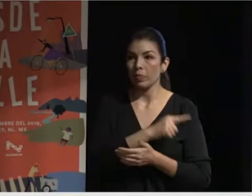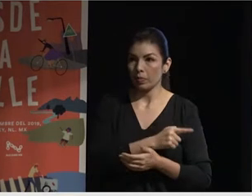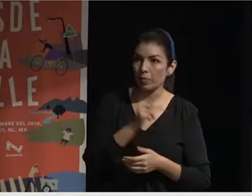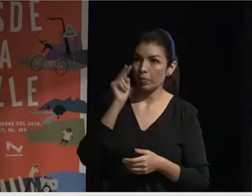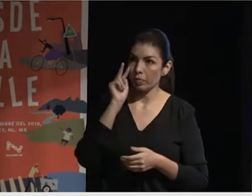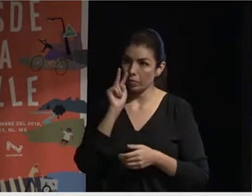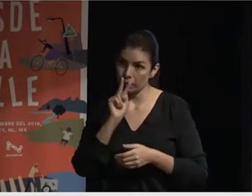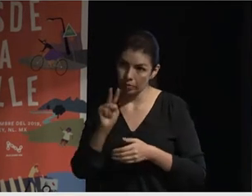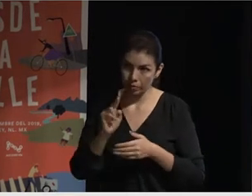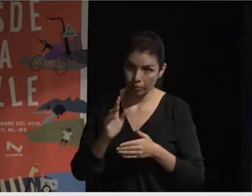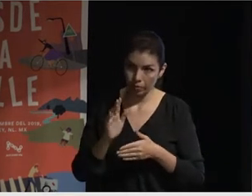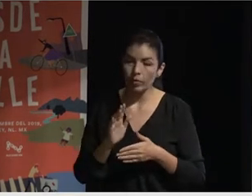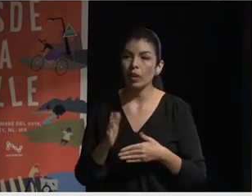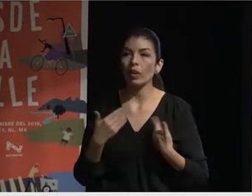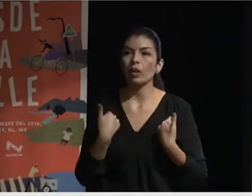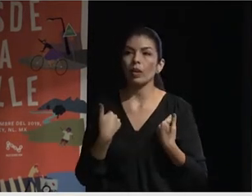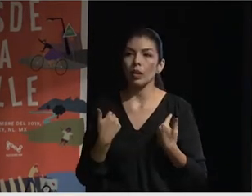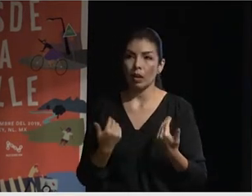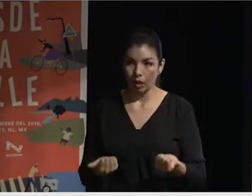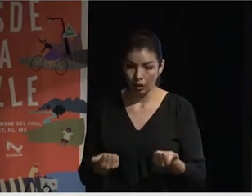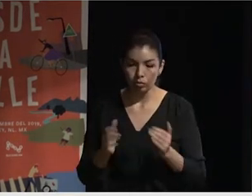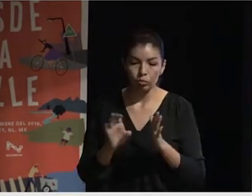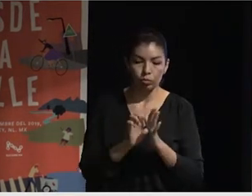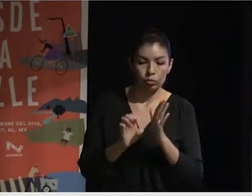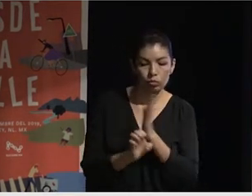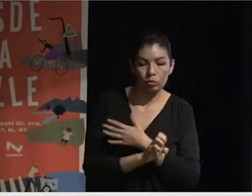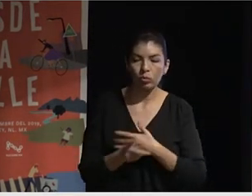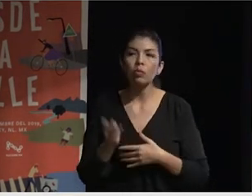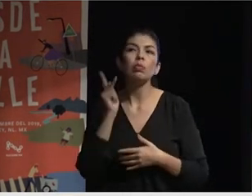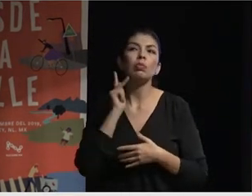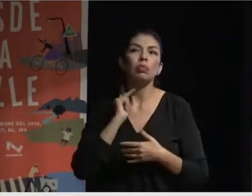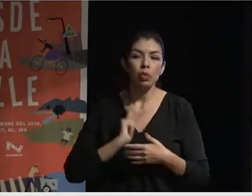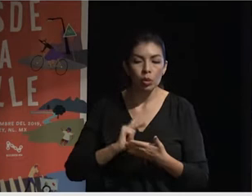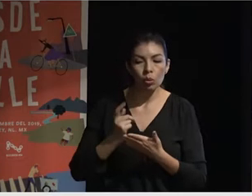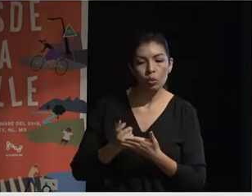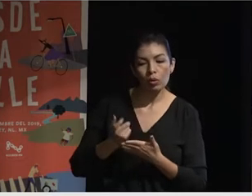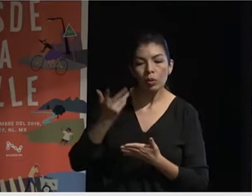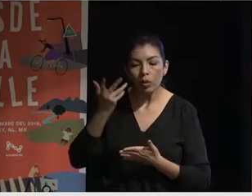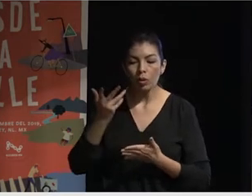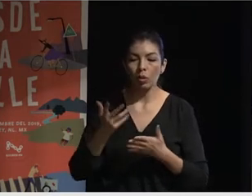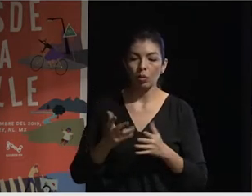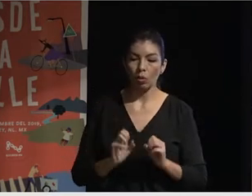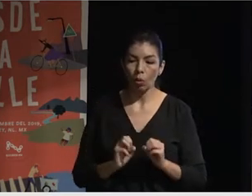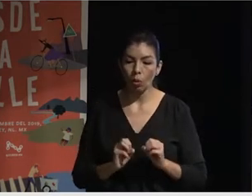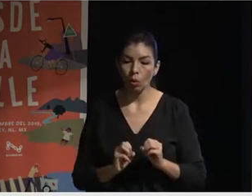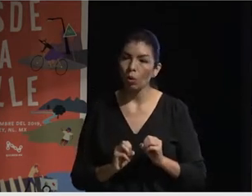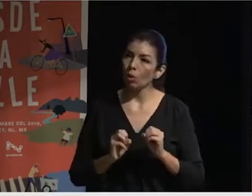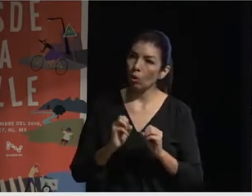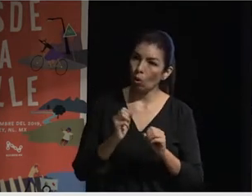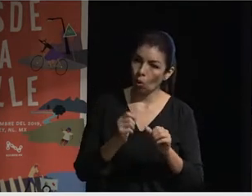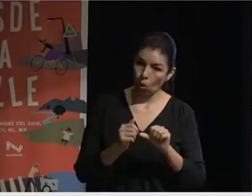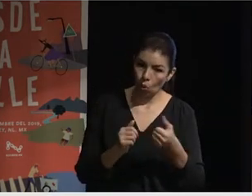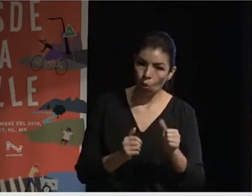identifican ese valle de decadencia en los precios, que son los guetos en las áreas centrales que se forman con el tiempo, y lo ven positivamente y